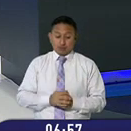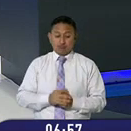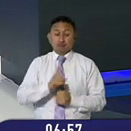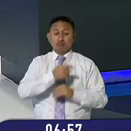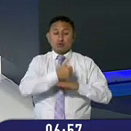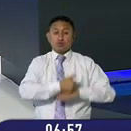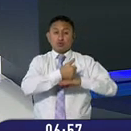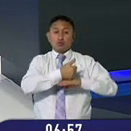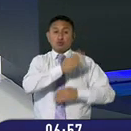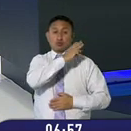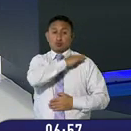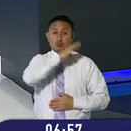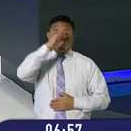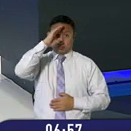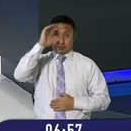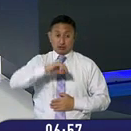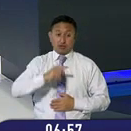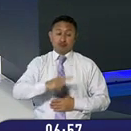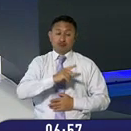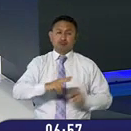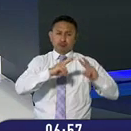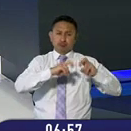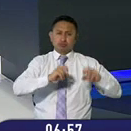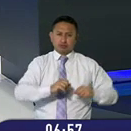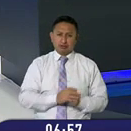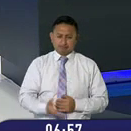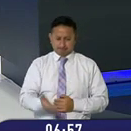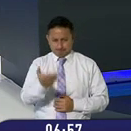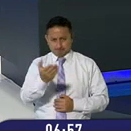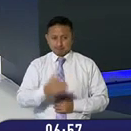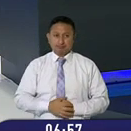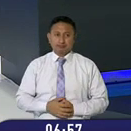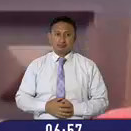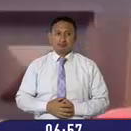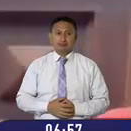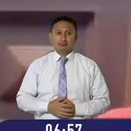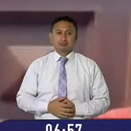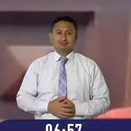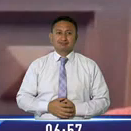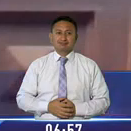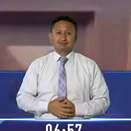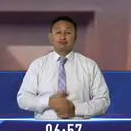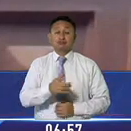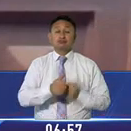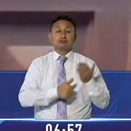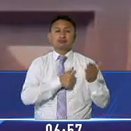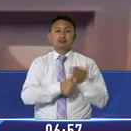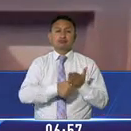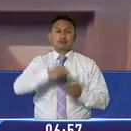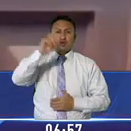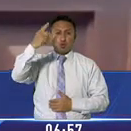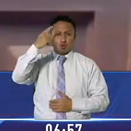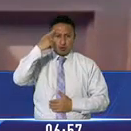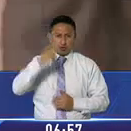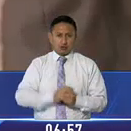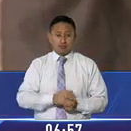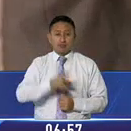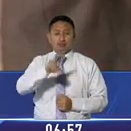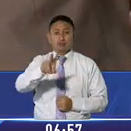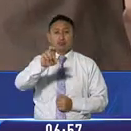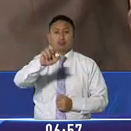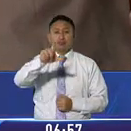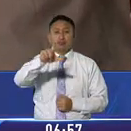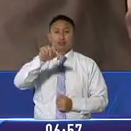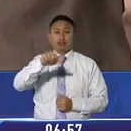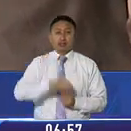son investigados. ¿De qué se trata? Vamos a contarles. La ministra de Gobierno, Alexandra Vela, indicó que sobre el caso de lo que